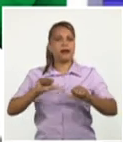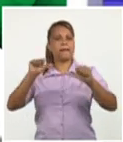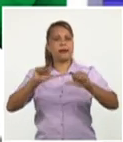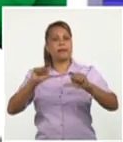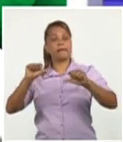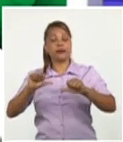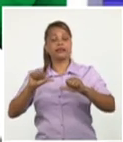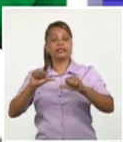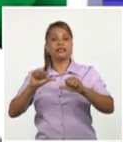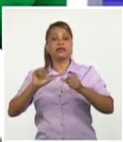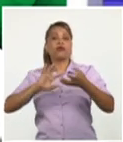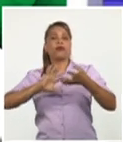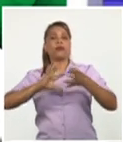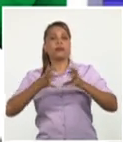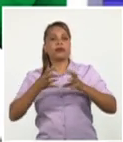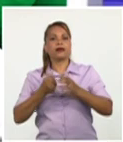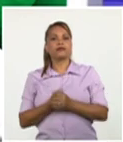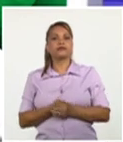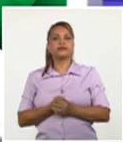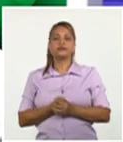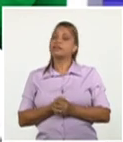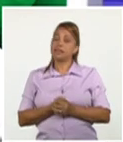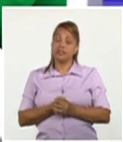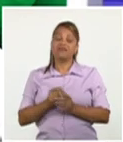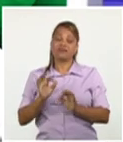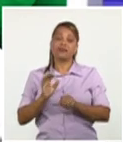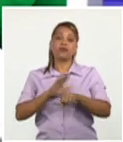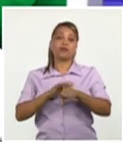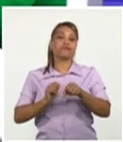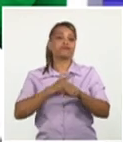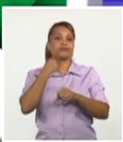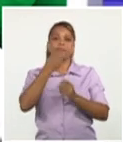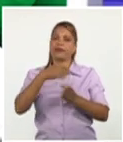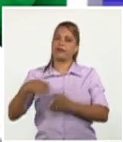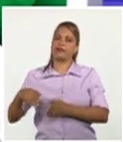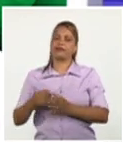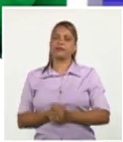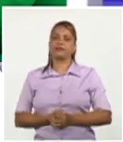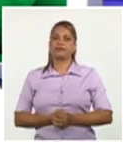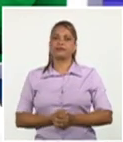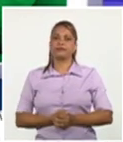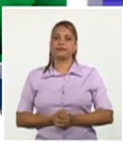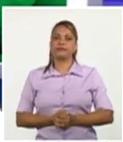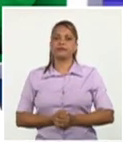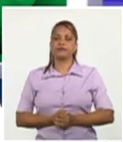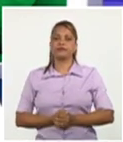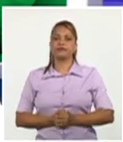que hicieron que falleciera en el día de ayer.